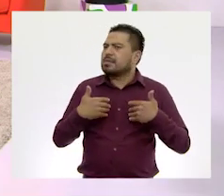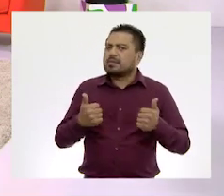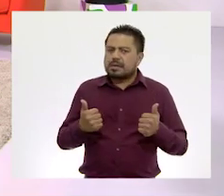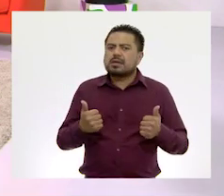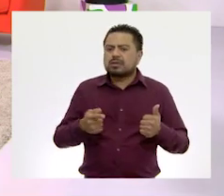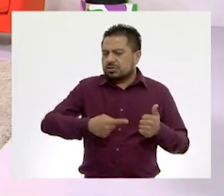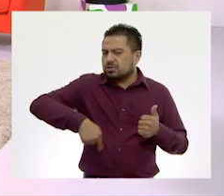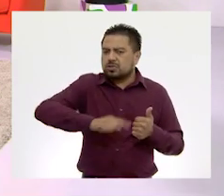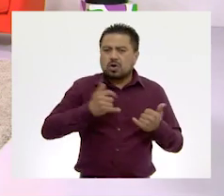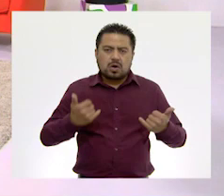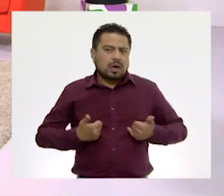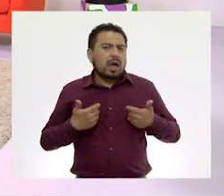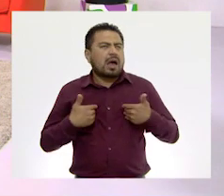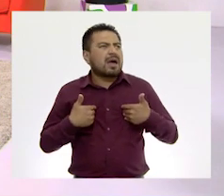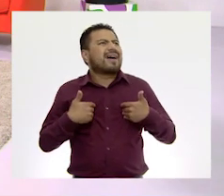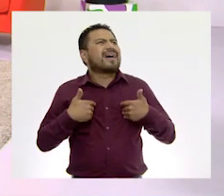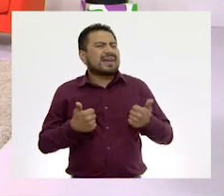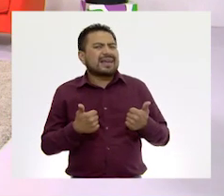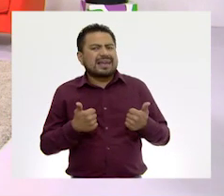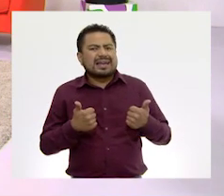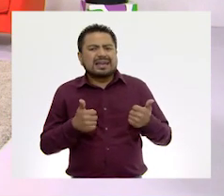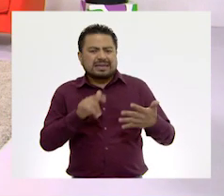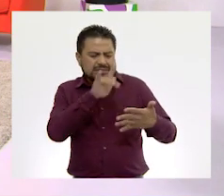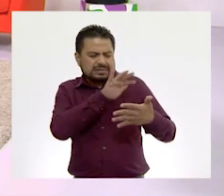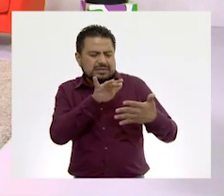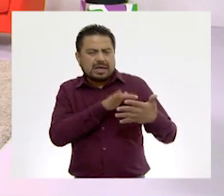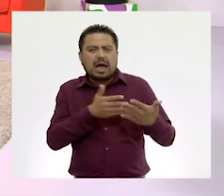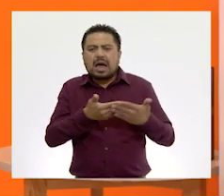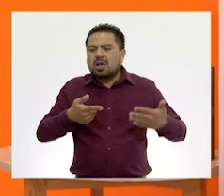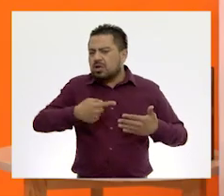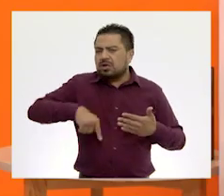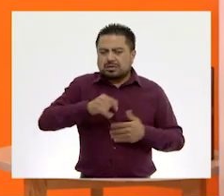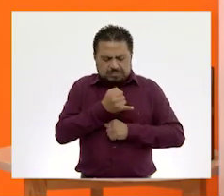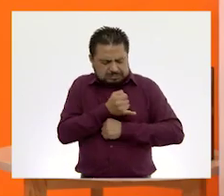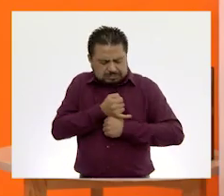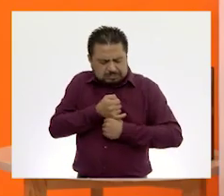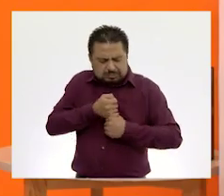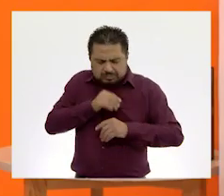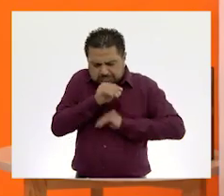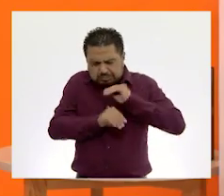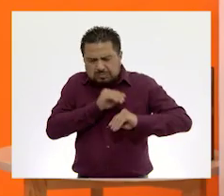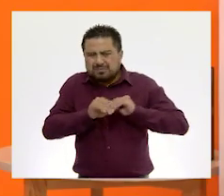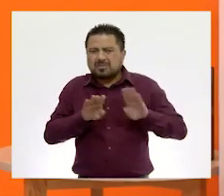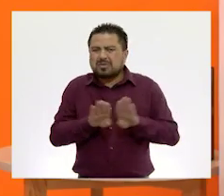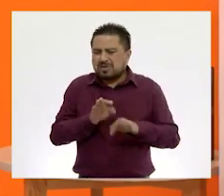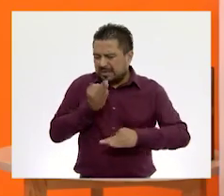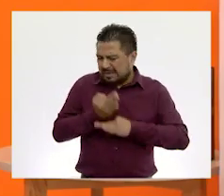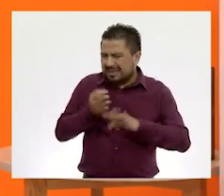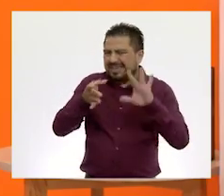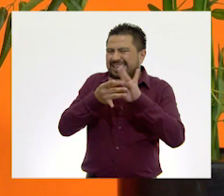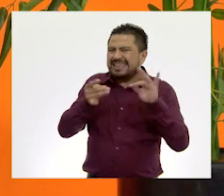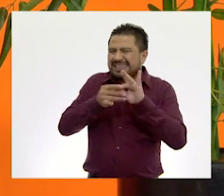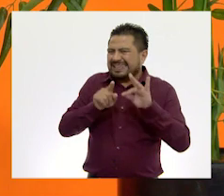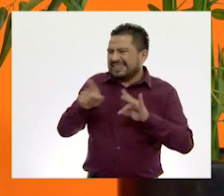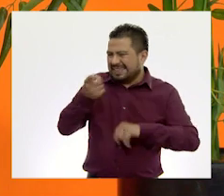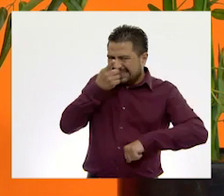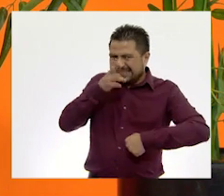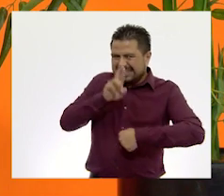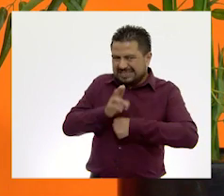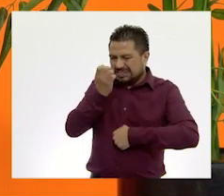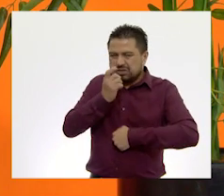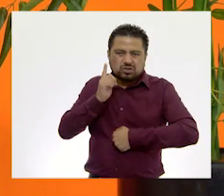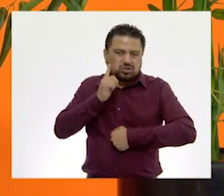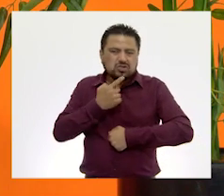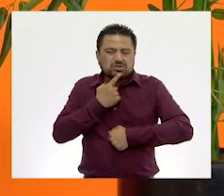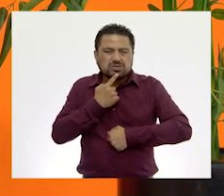sabemos que los chicos ya han comprendido este texto, pues ahora analizamos esta estructura. Como nos comentaba Meche, pues ver en la biografía